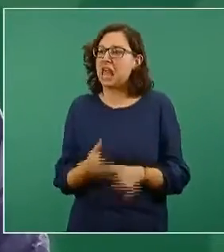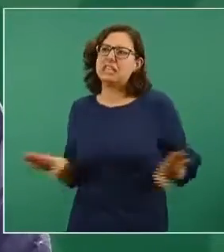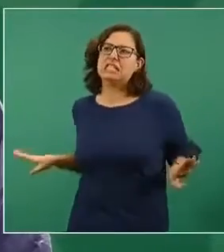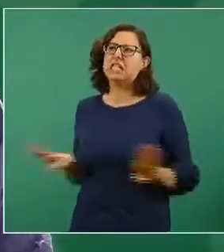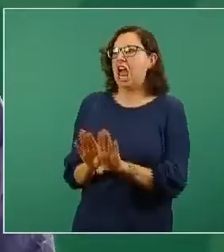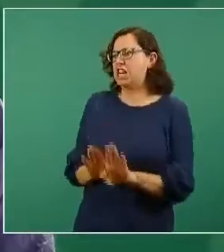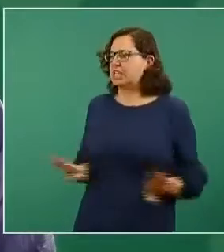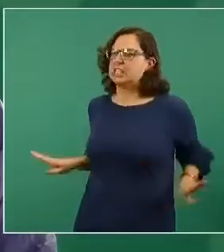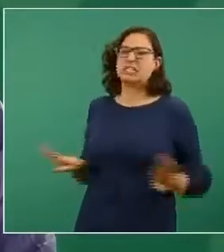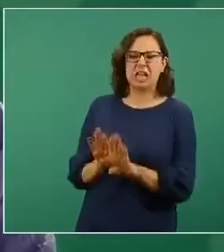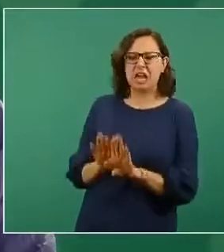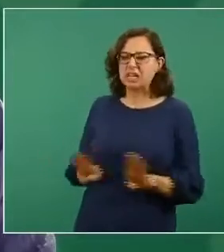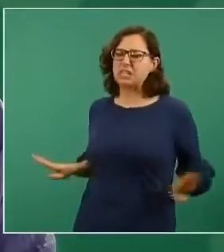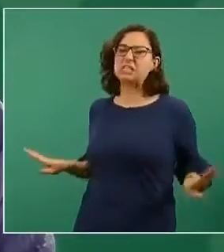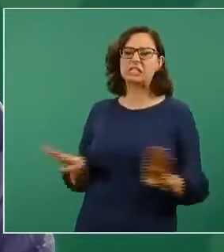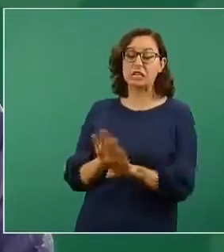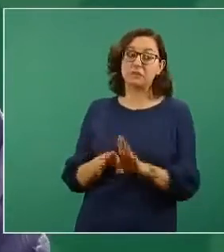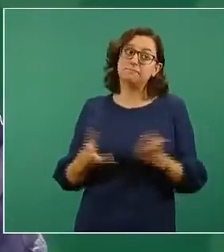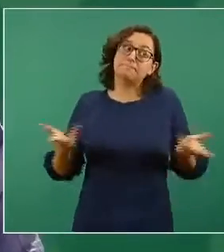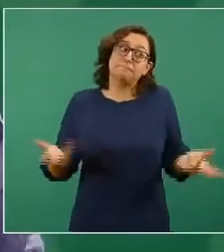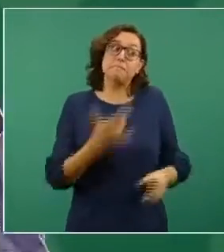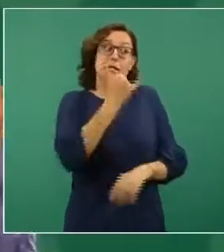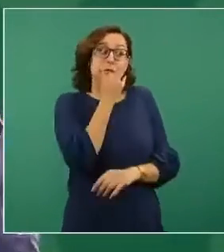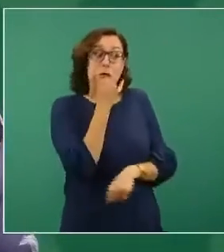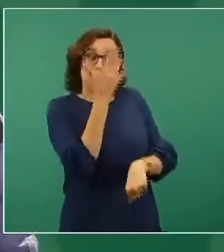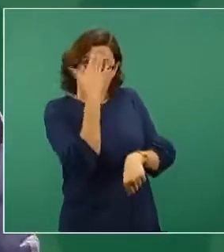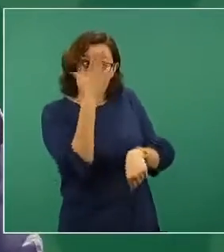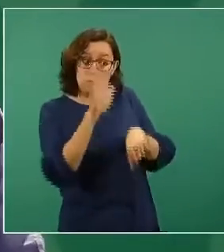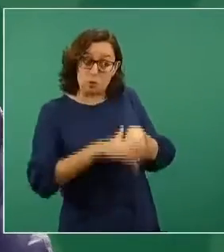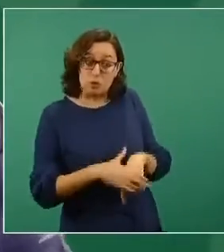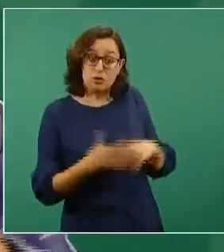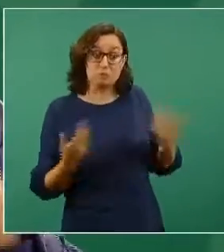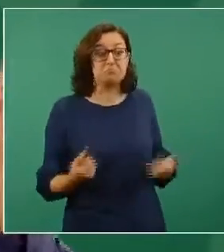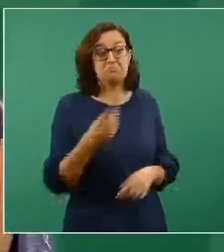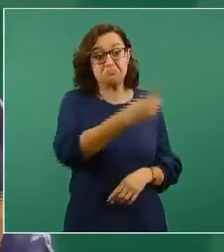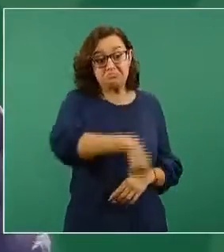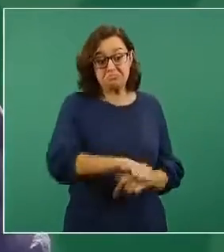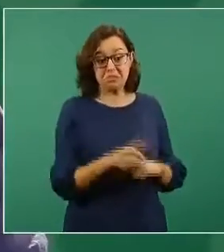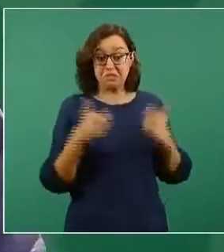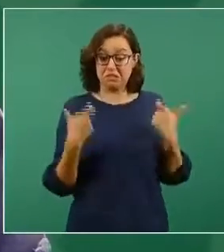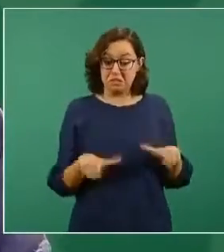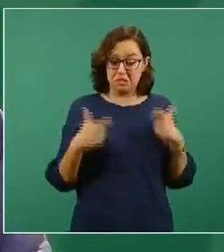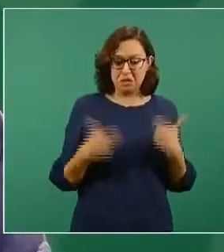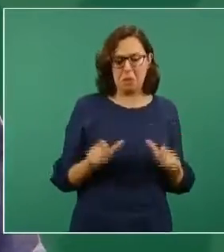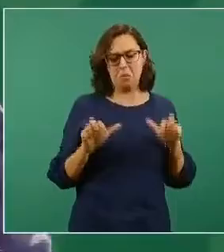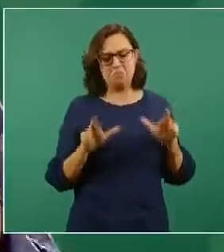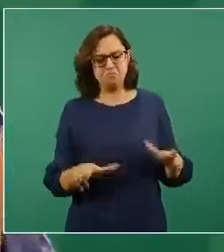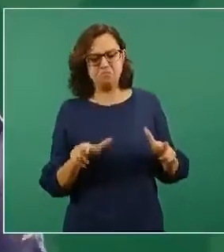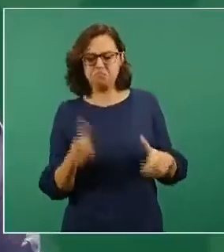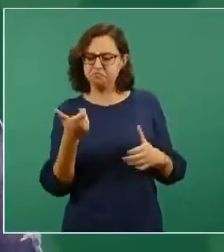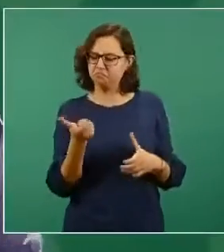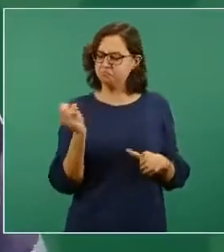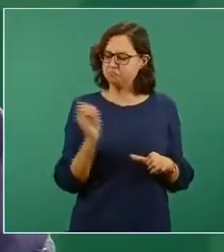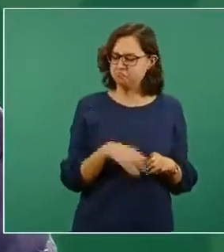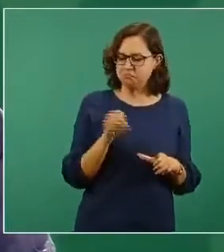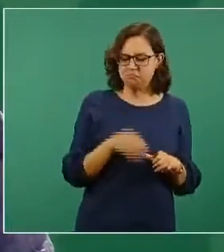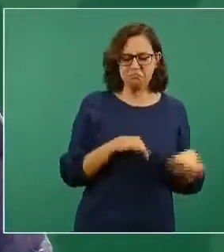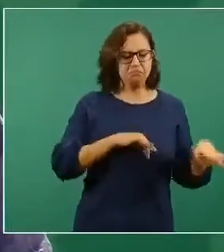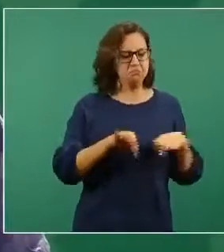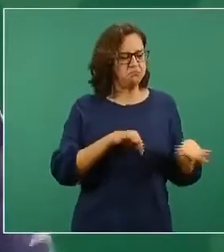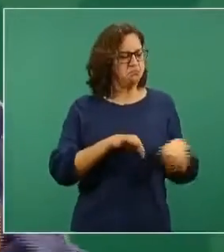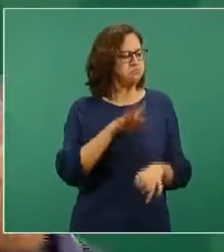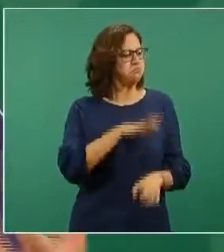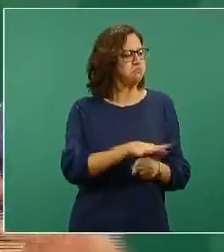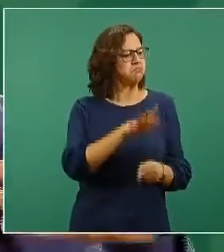recuerde, pero notoriamente las personas que tienen afluencia económica, que tienen capacidad de ahorro, que tienen un empleo